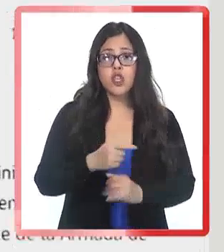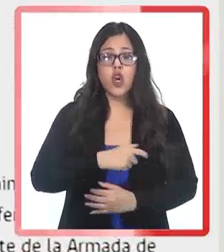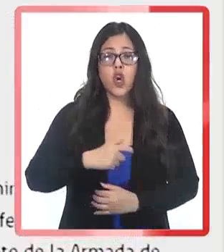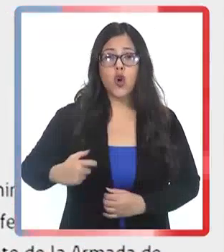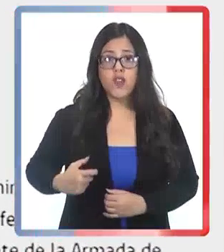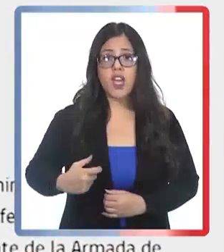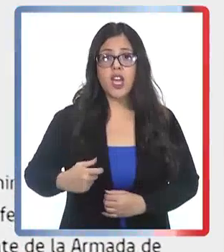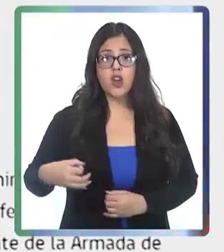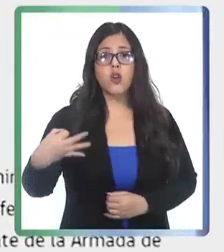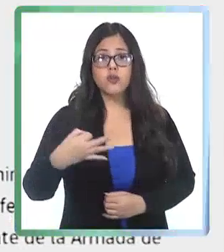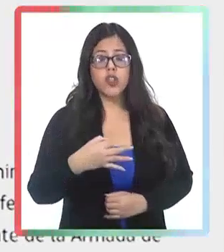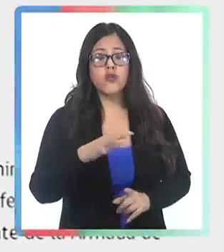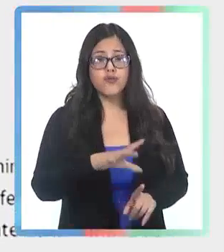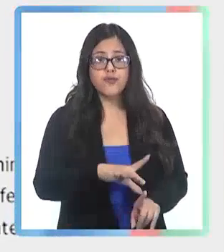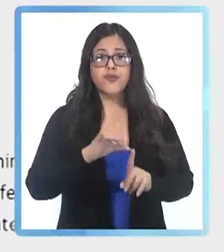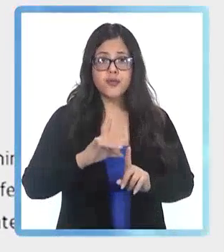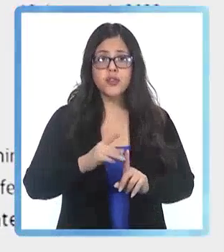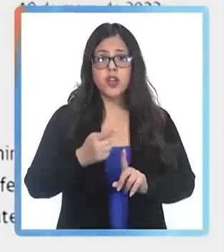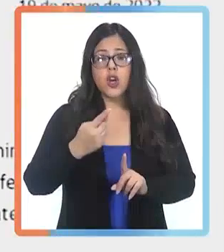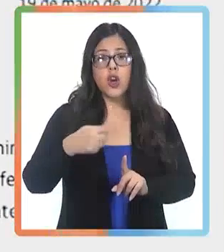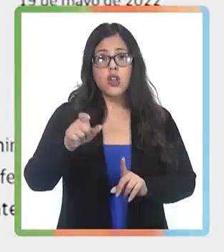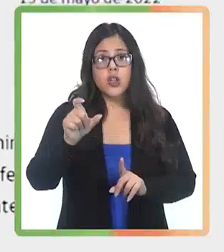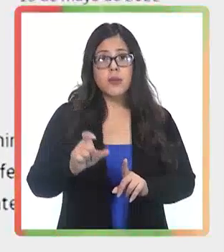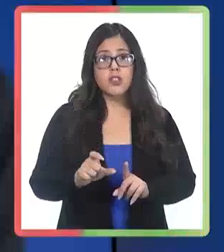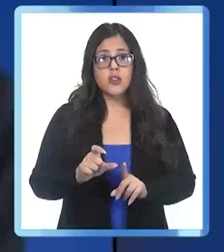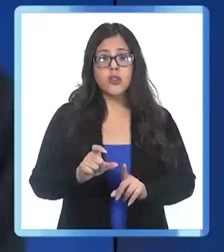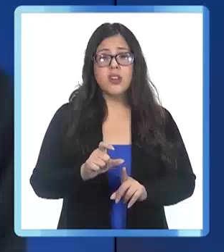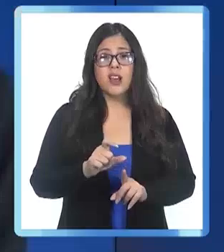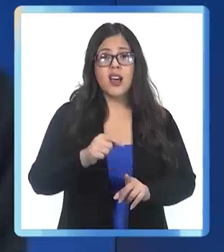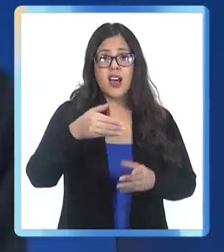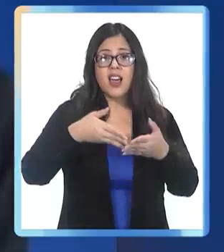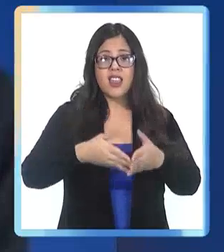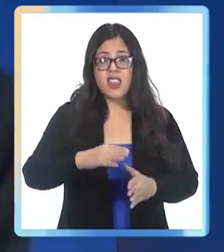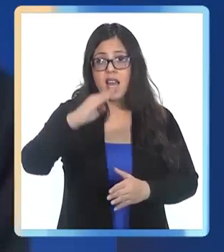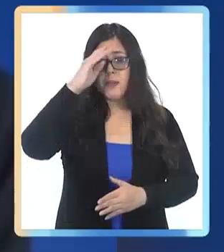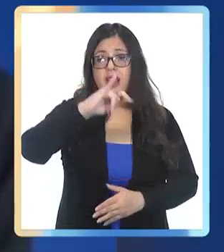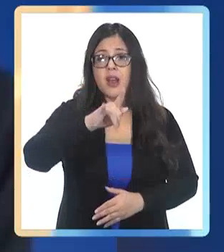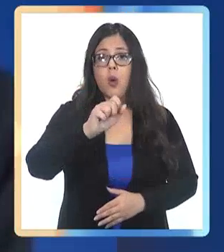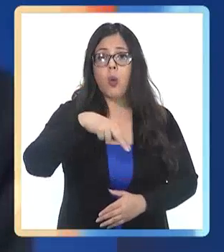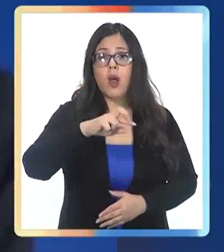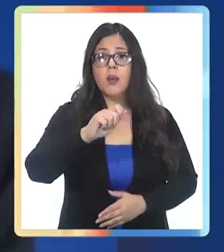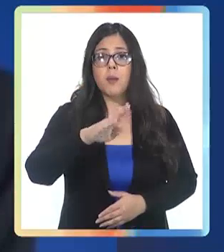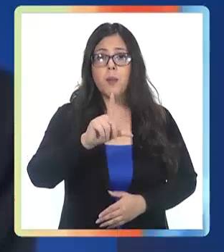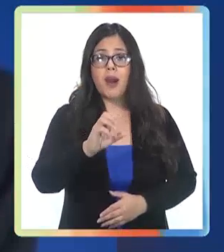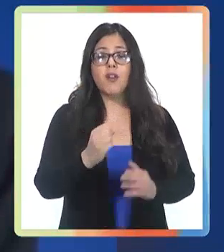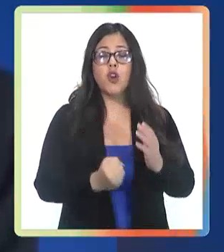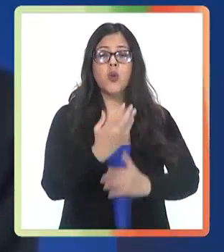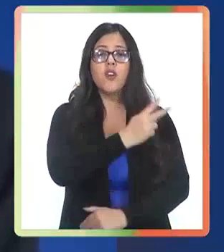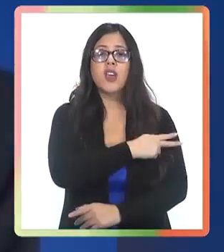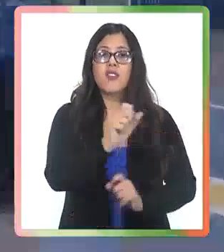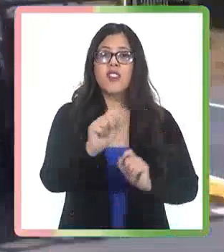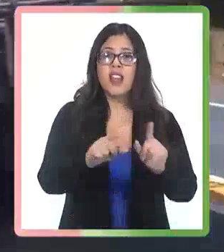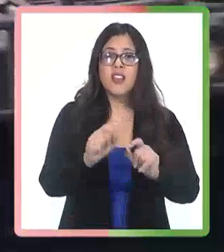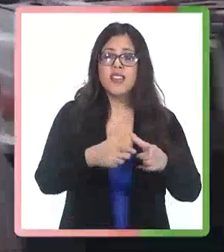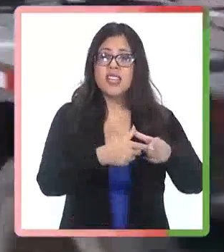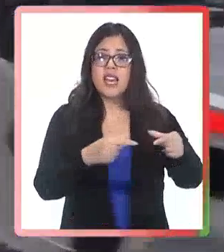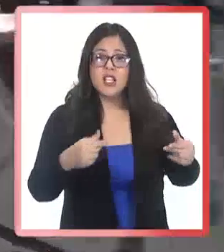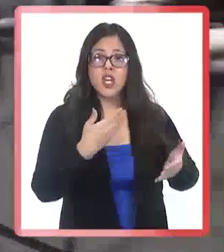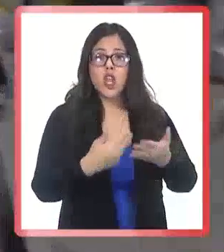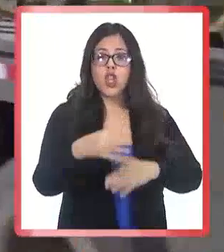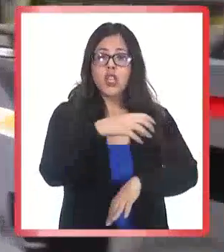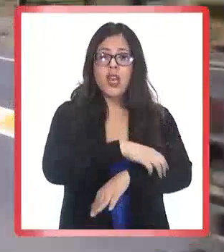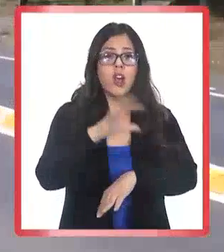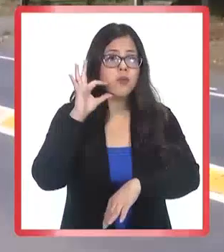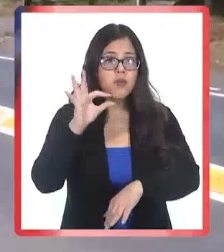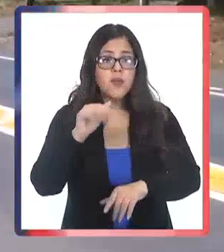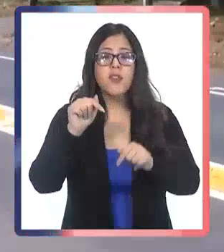comunicado, el gobierno confirmó la designación del contraalmirante de la Armada, Juan Pablo Zúñiga, como nuevo jefe de la Defensa Nacional en